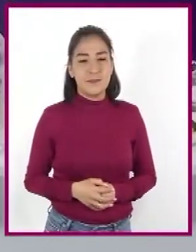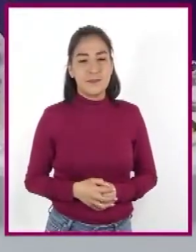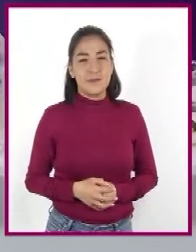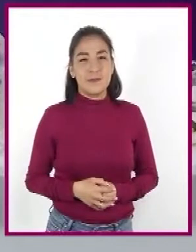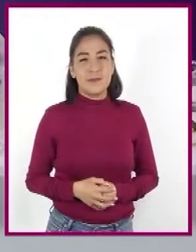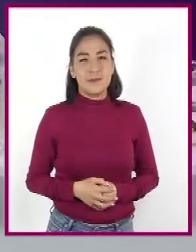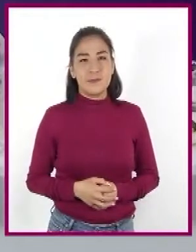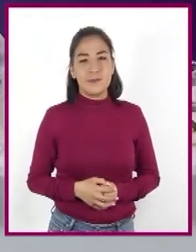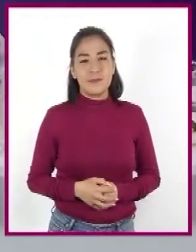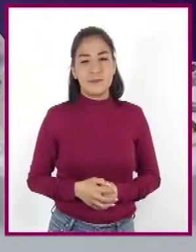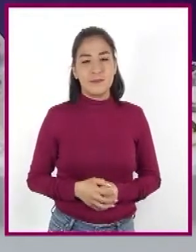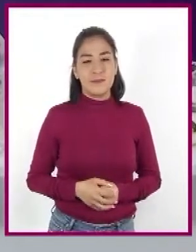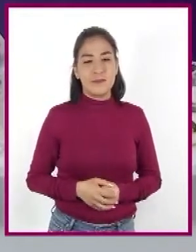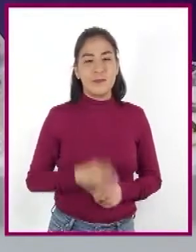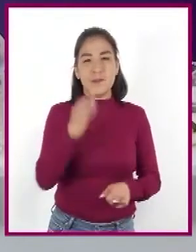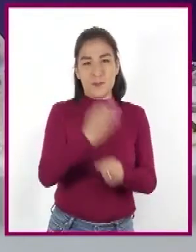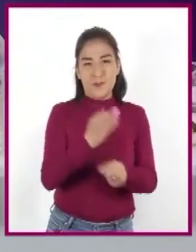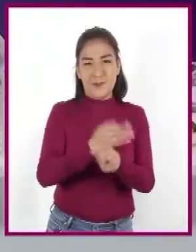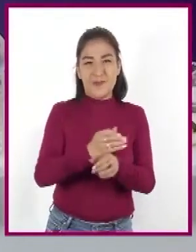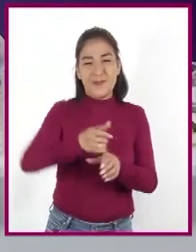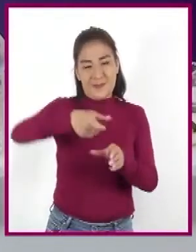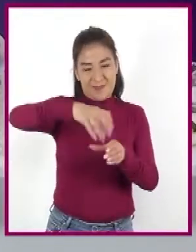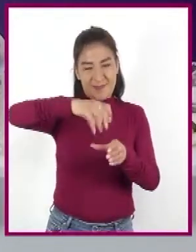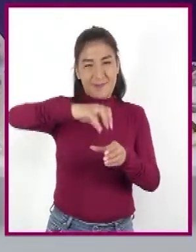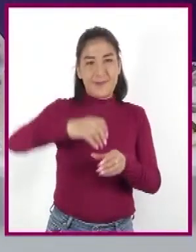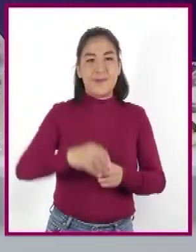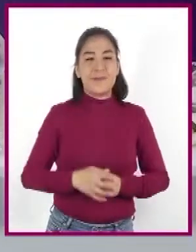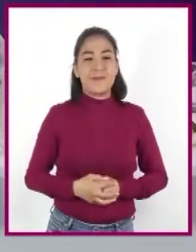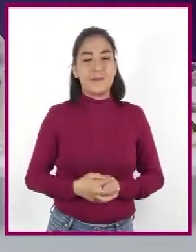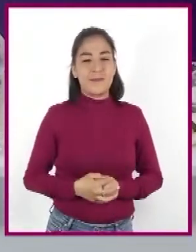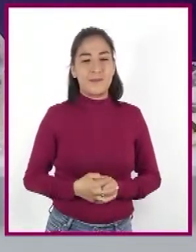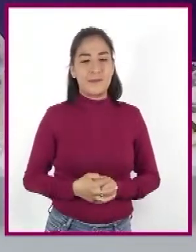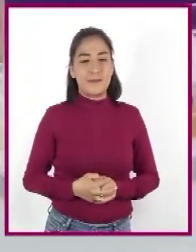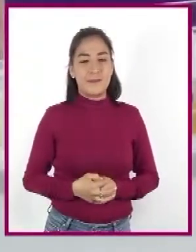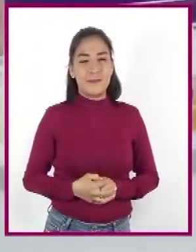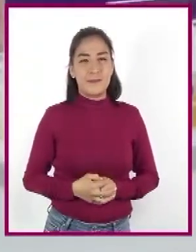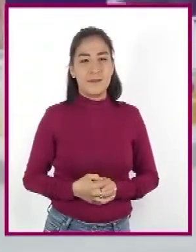¿Le parece que abramos tantito la piseta? Claro que sí, maestra.